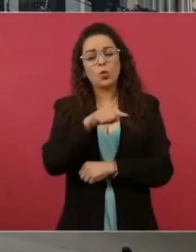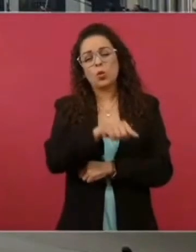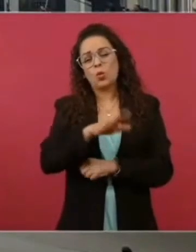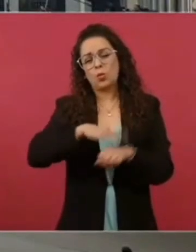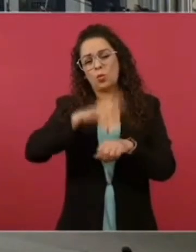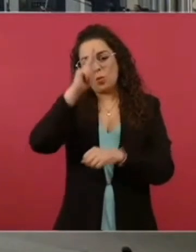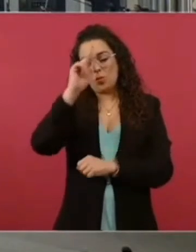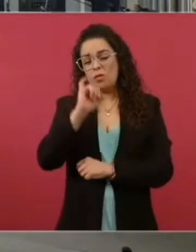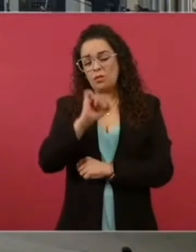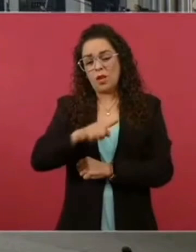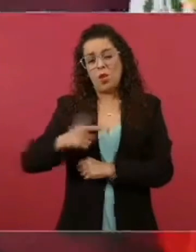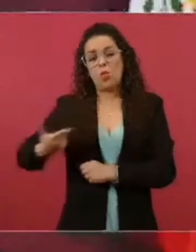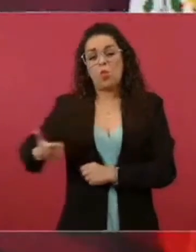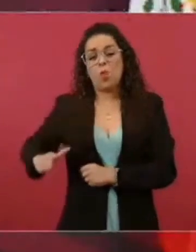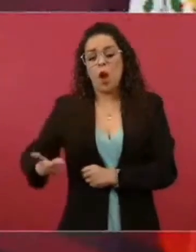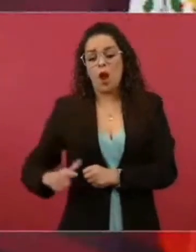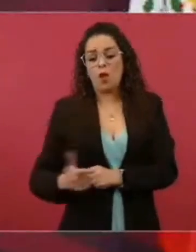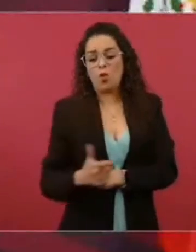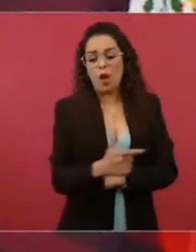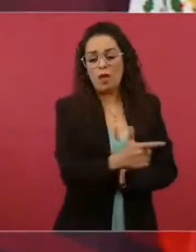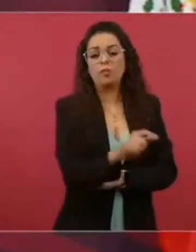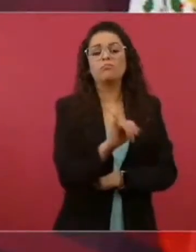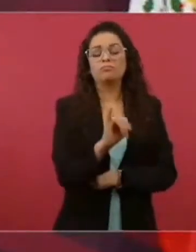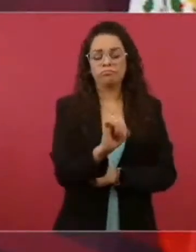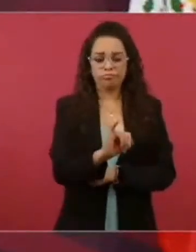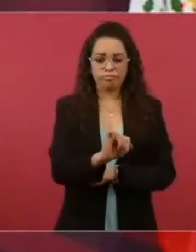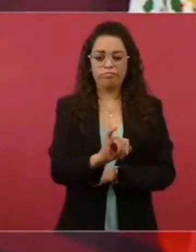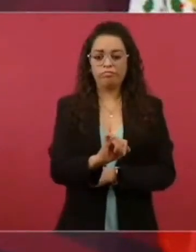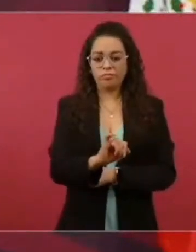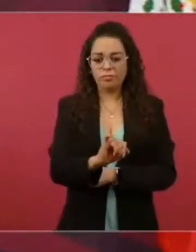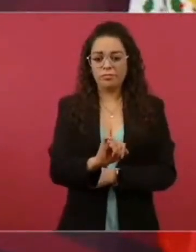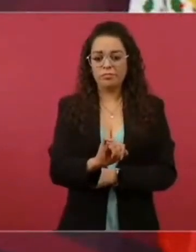difícil y fíjense que en el caso de Guanajuato